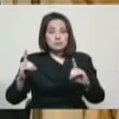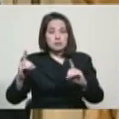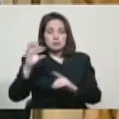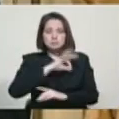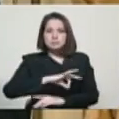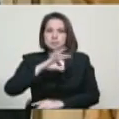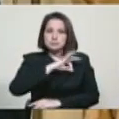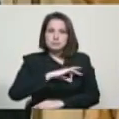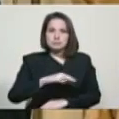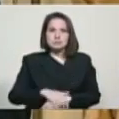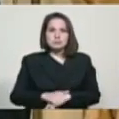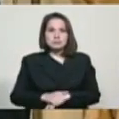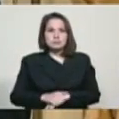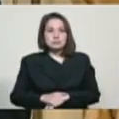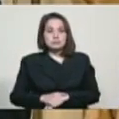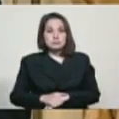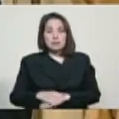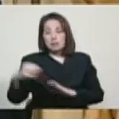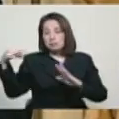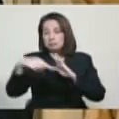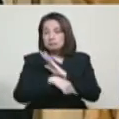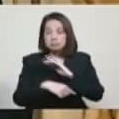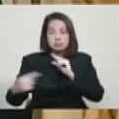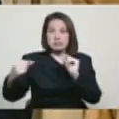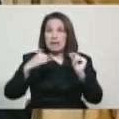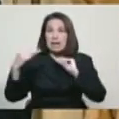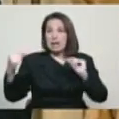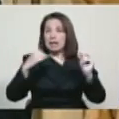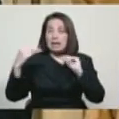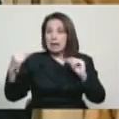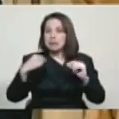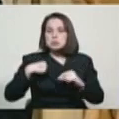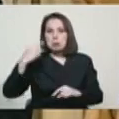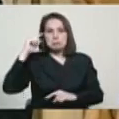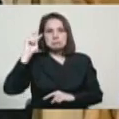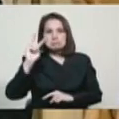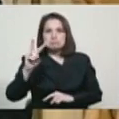de profunda interacción, y yo creo, estoy convencido de eso,